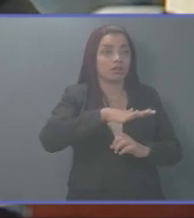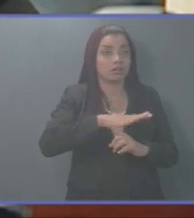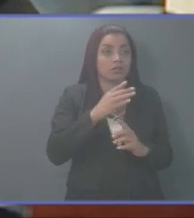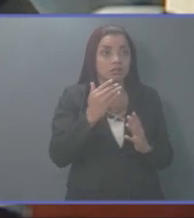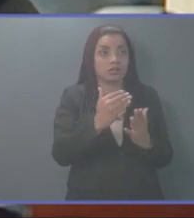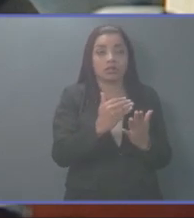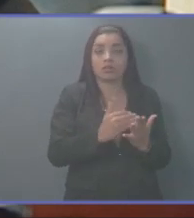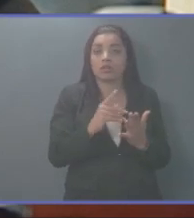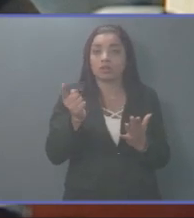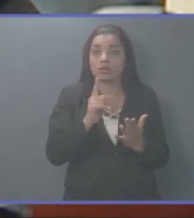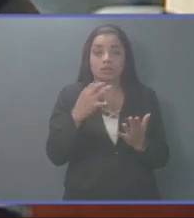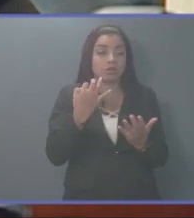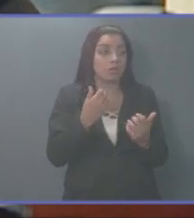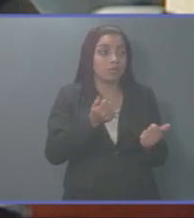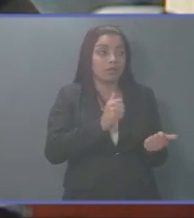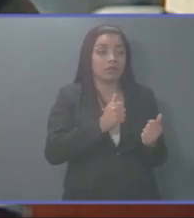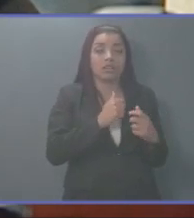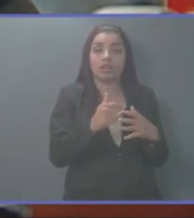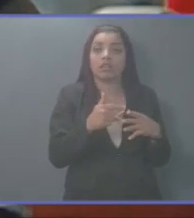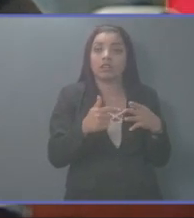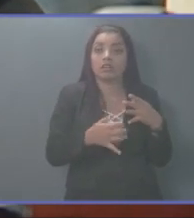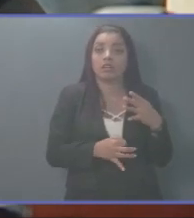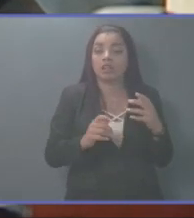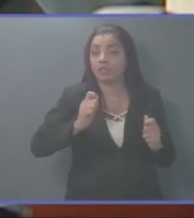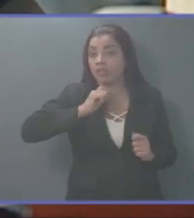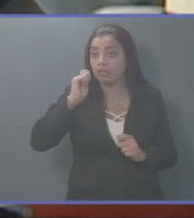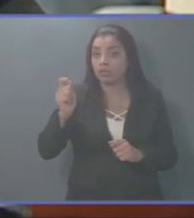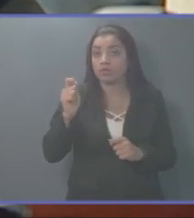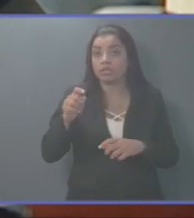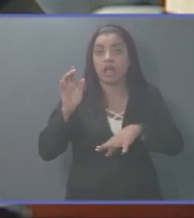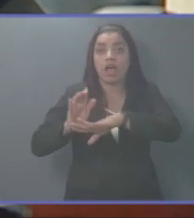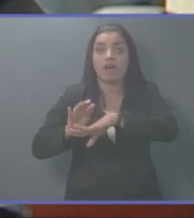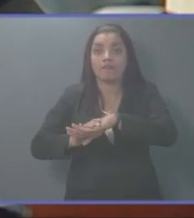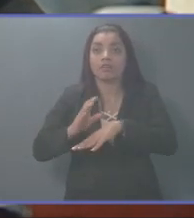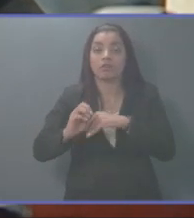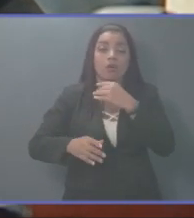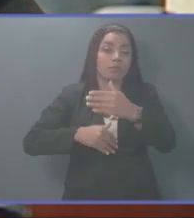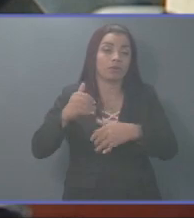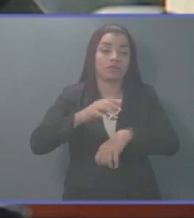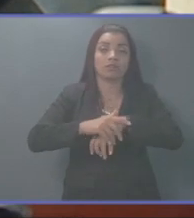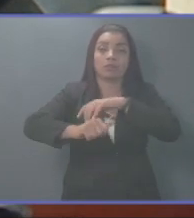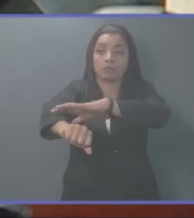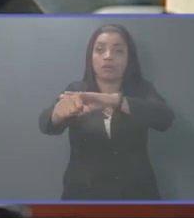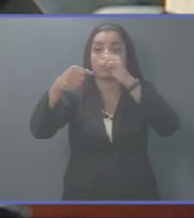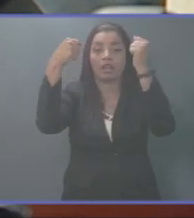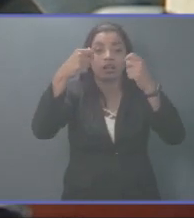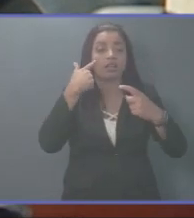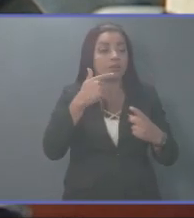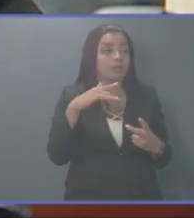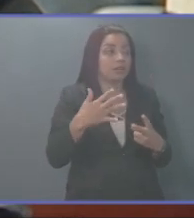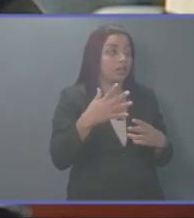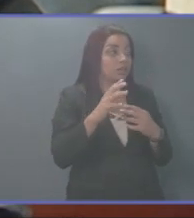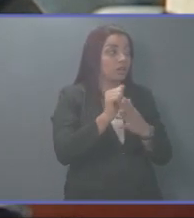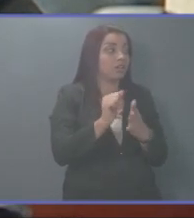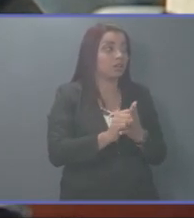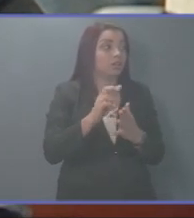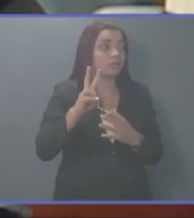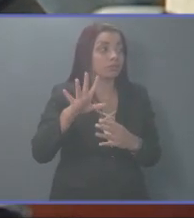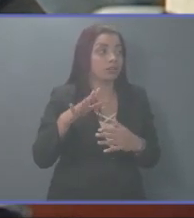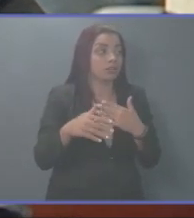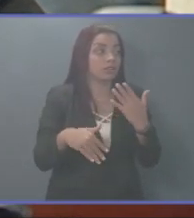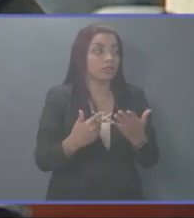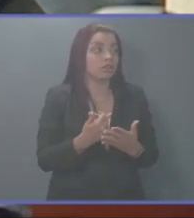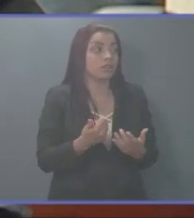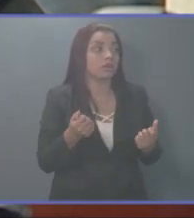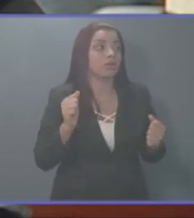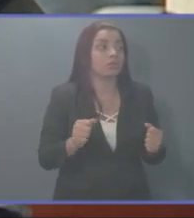interno no depende ni está condicionada a la existencia o denuncia, aviso o proceso penal. De la valoración del riesgo. Artículo 25. La dirección, después de ser